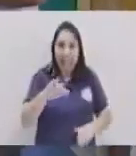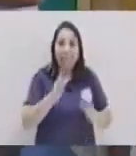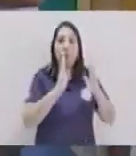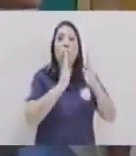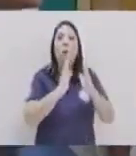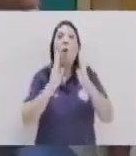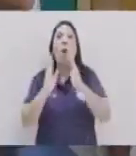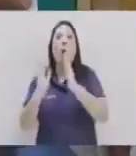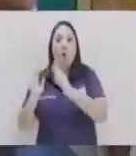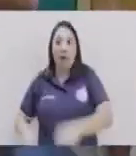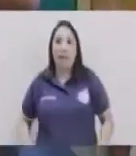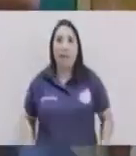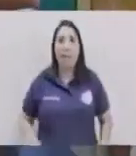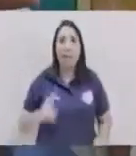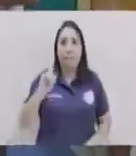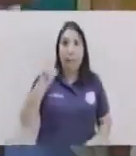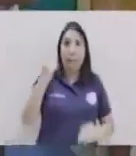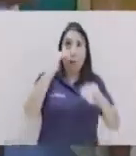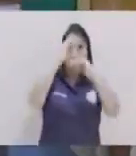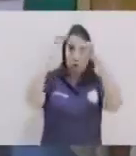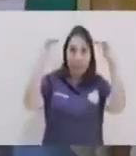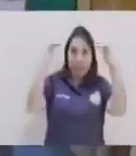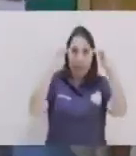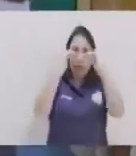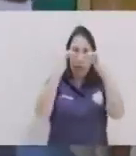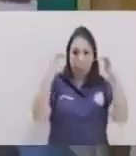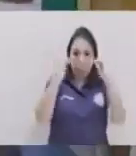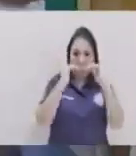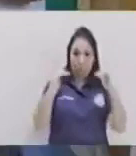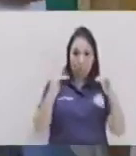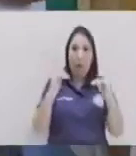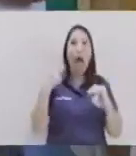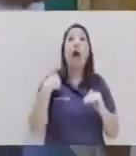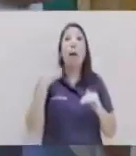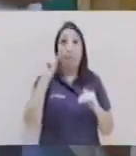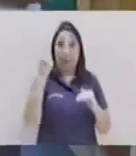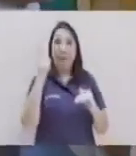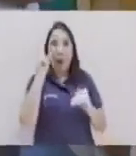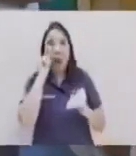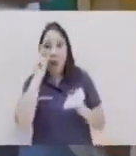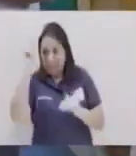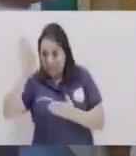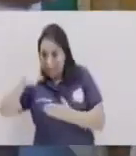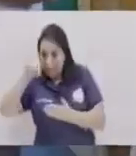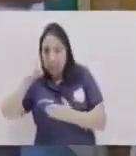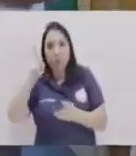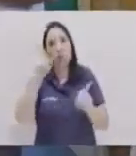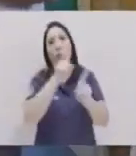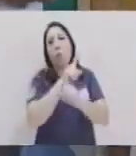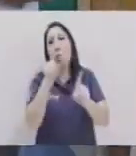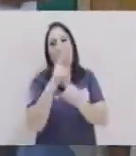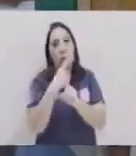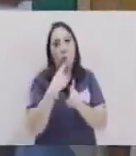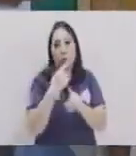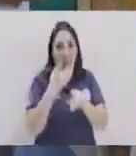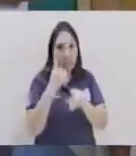poder pintar. No vamos a empezar pintando nosotros al personaje que tenemos aquí o la casita por muy bonita que nos quede. Claro. Empezamos siempre